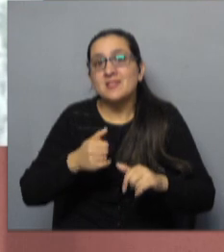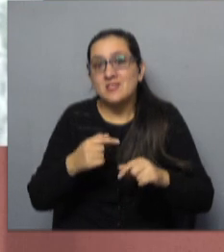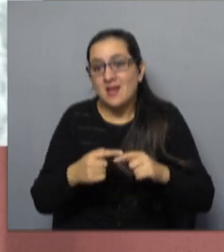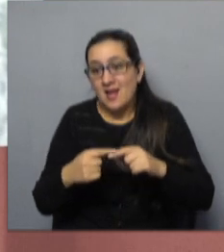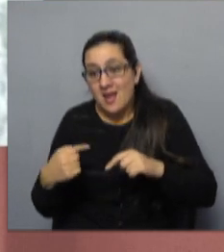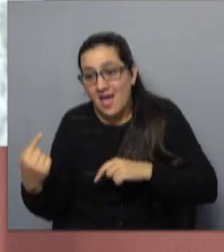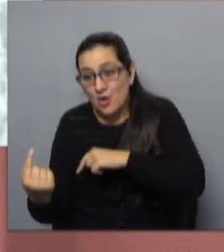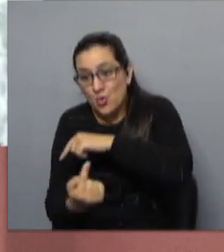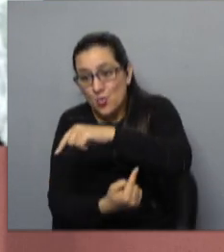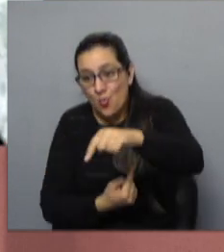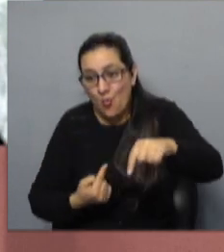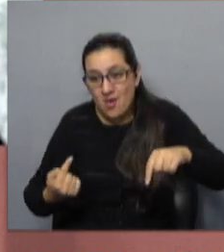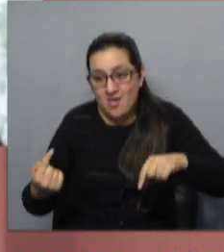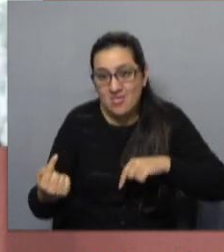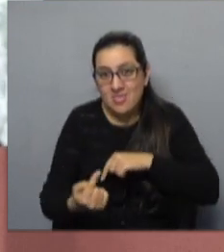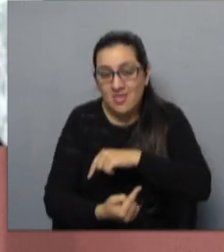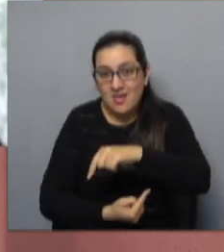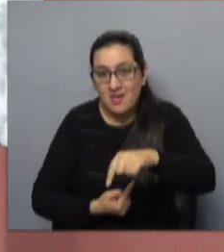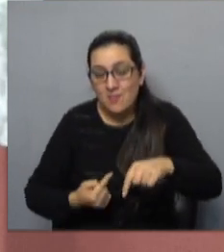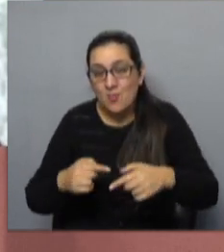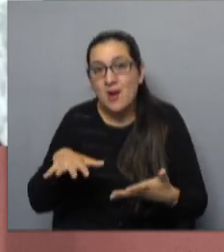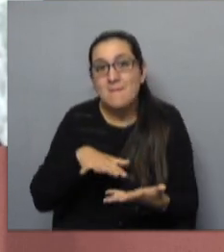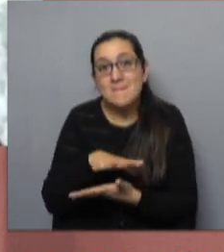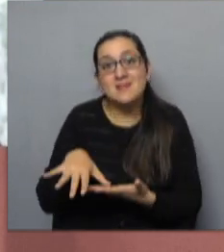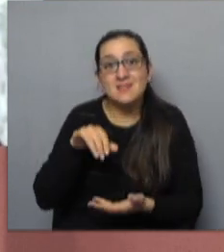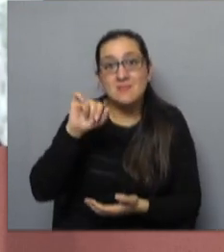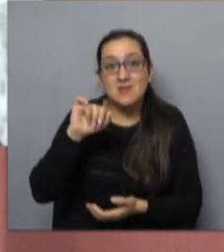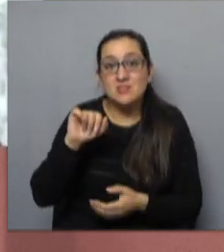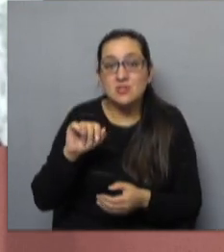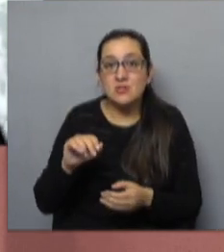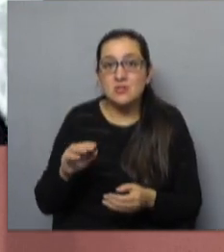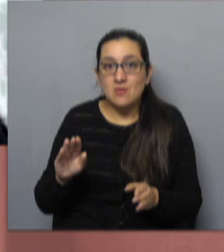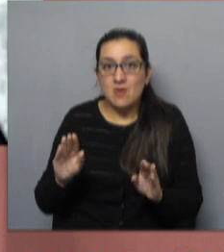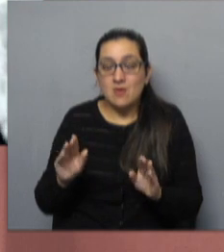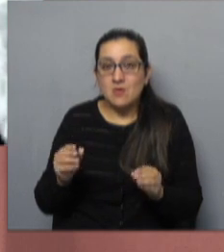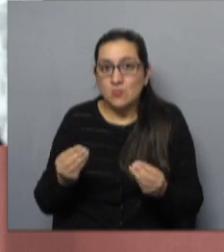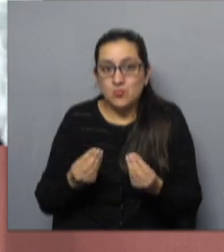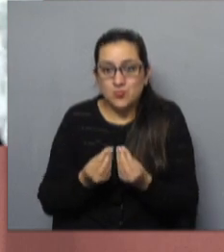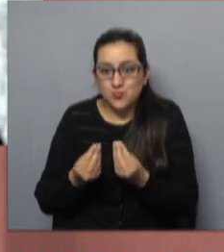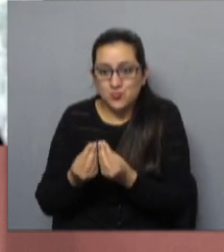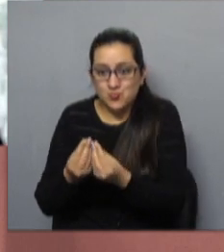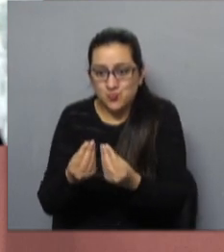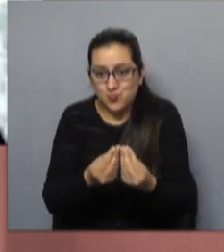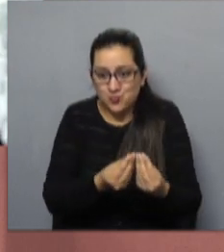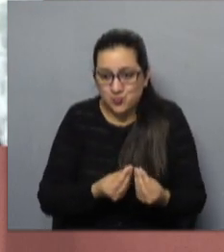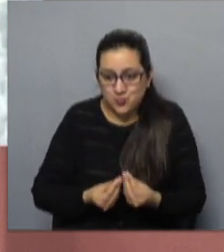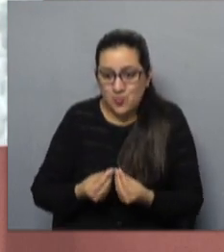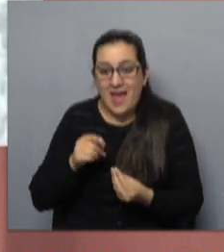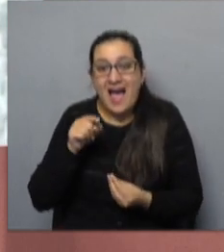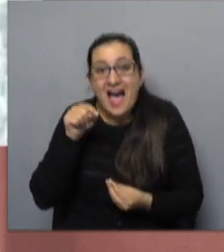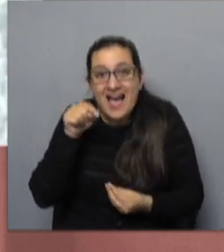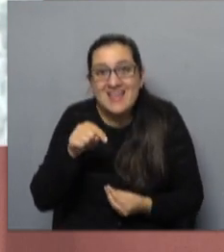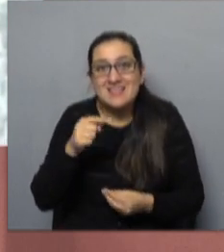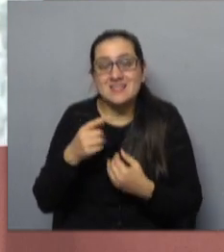rueda alrededor del mástil de la plaza estaba compacta, ahí fue donde una